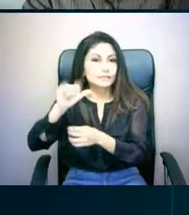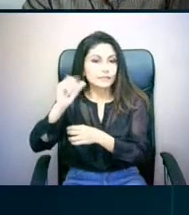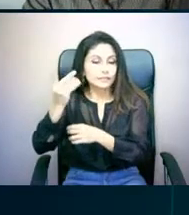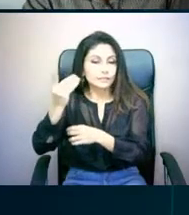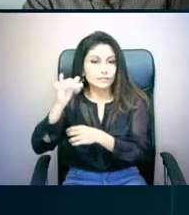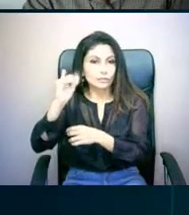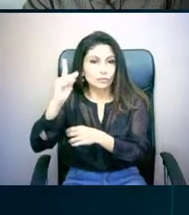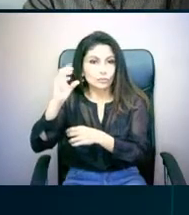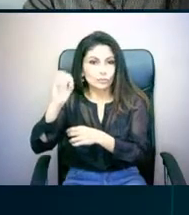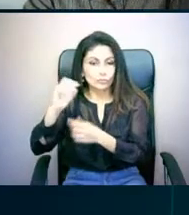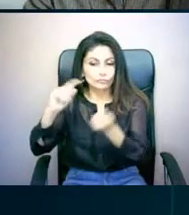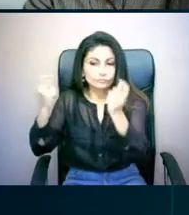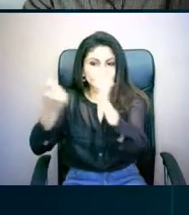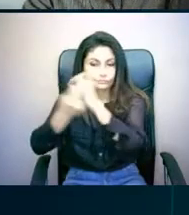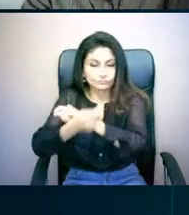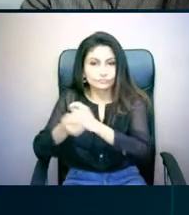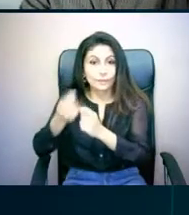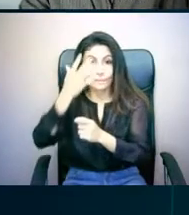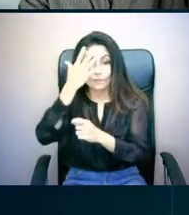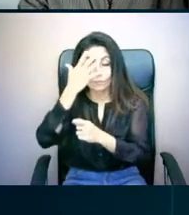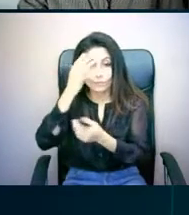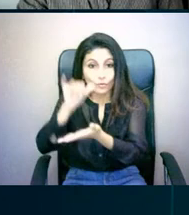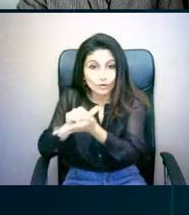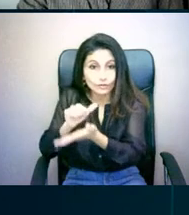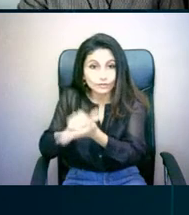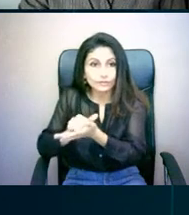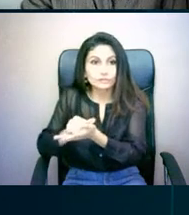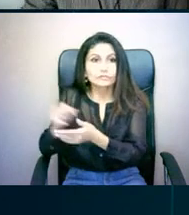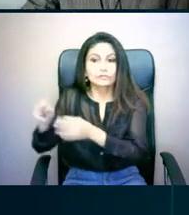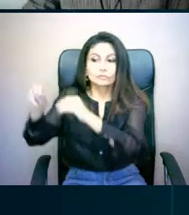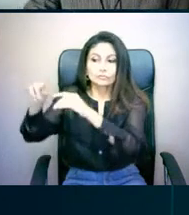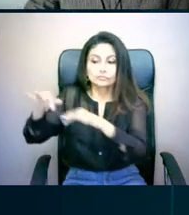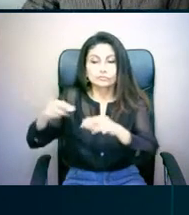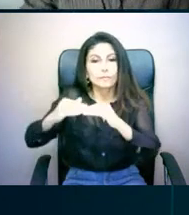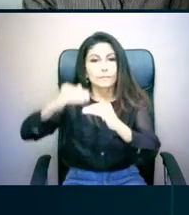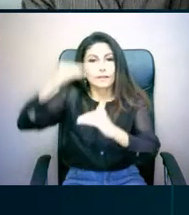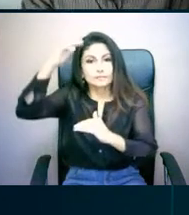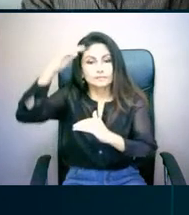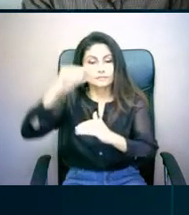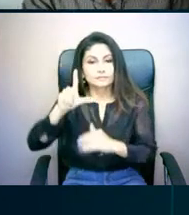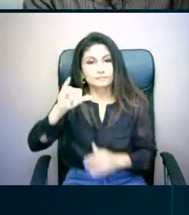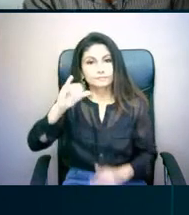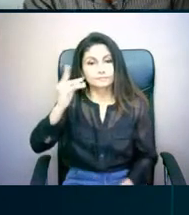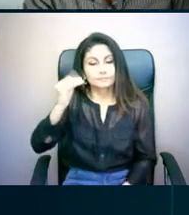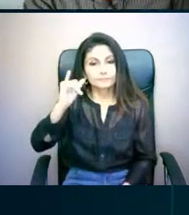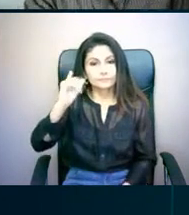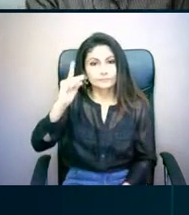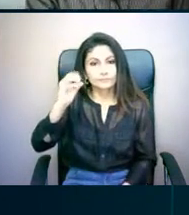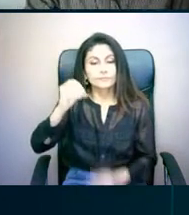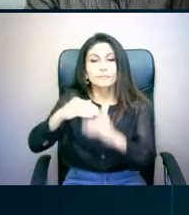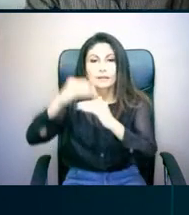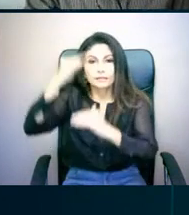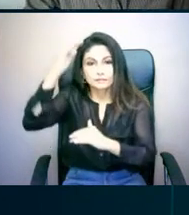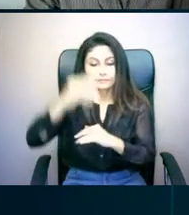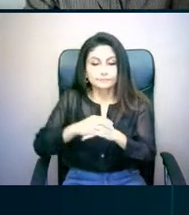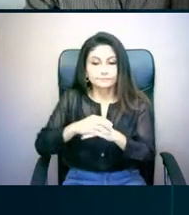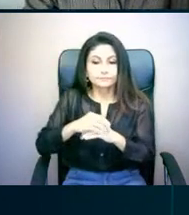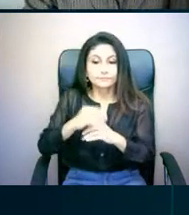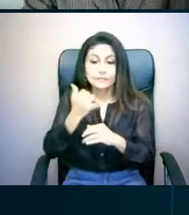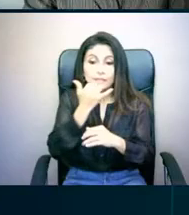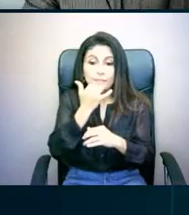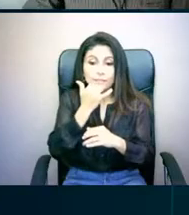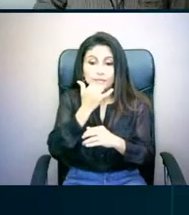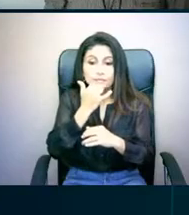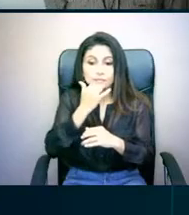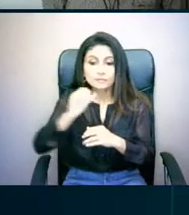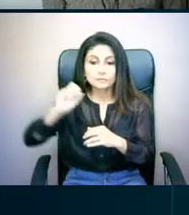nos da la mayor cantidad de extracción de líquidos. Ahora, ¿Qué pasa con el lodo secundario? Los